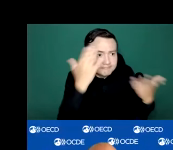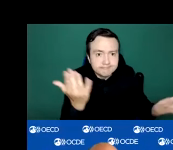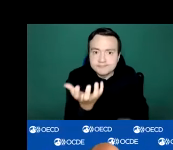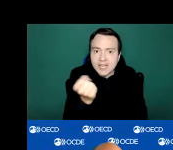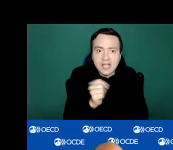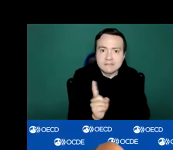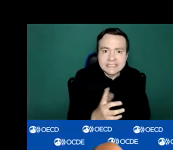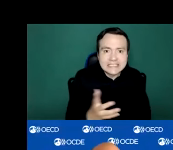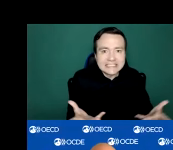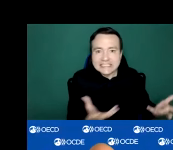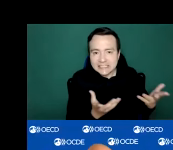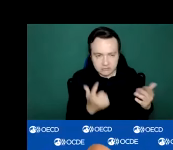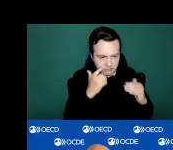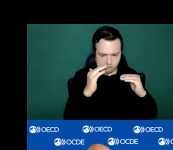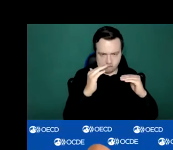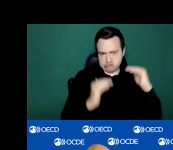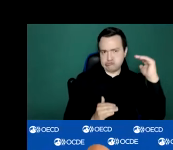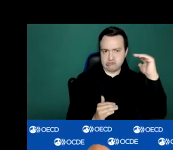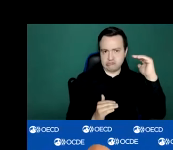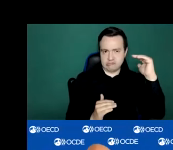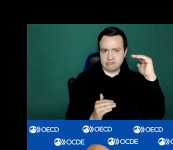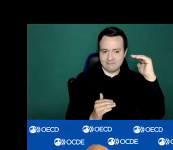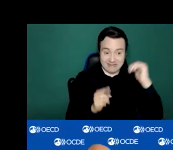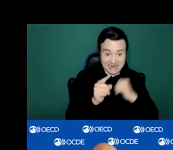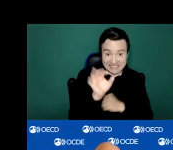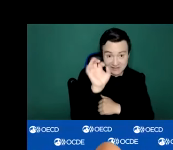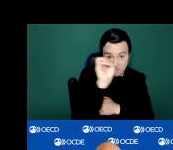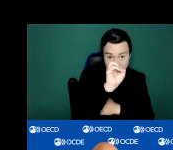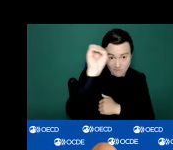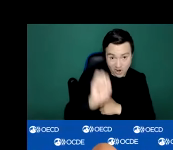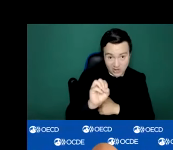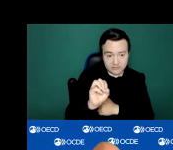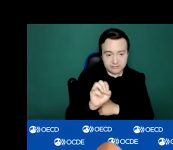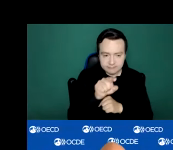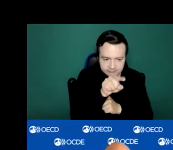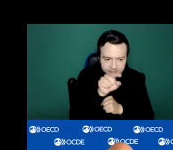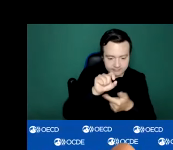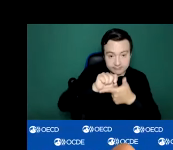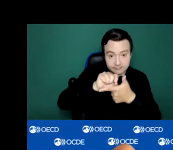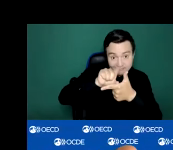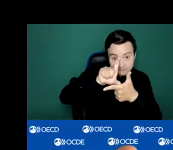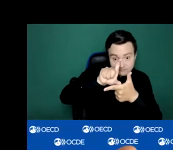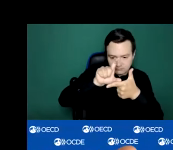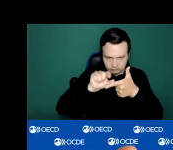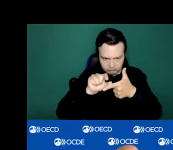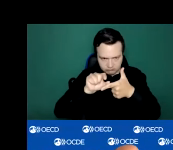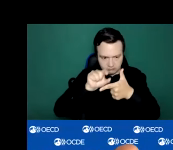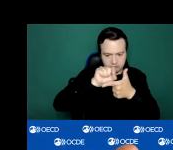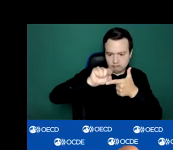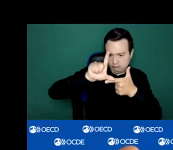un gradiente que se basa en el nivel educativo, y asimismo esto es un